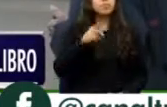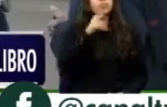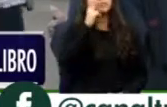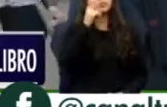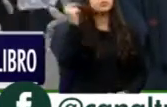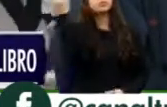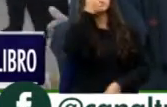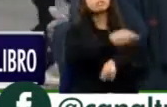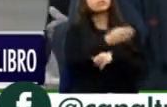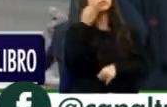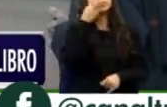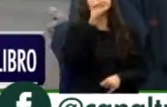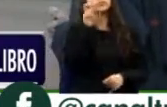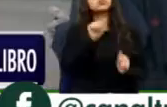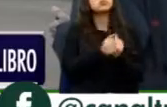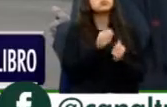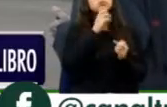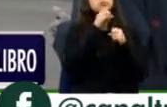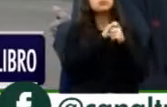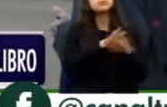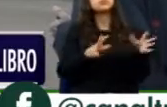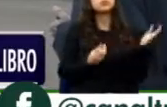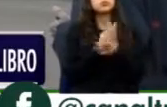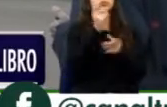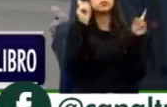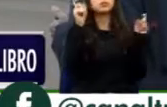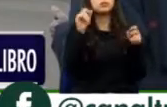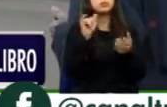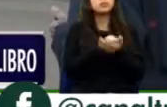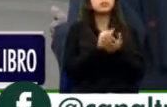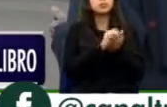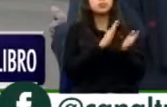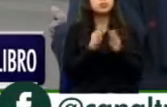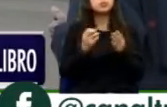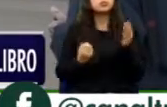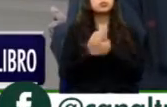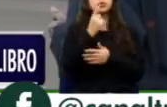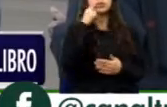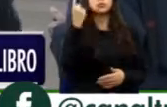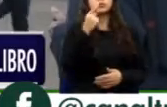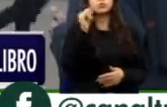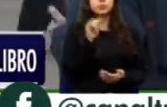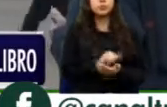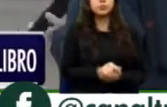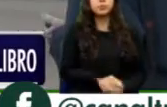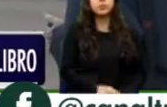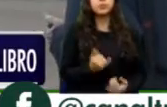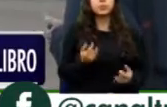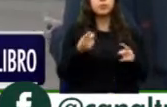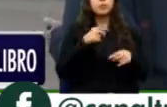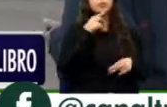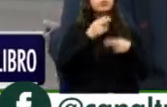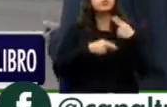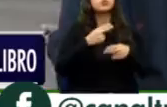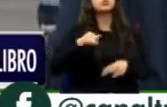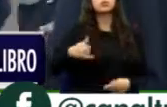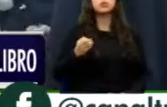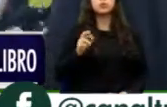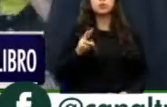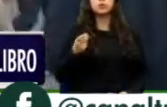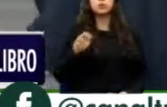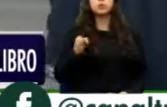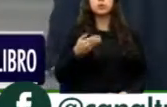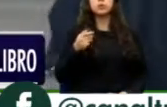Norte Santanderianidad el lanzamiento de una nueva versión del concurso nacional de poesía Eduardo Cotelamus y de cuento Jorge Gaitán